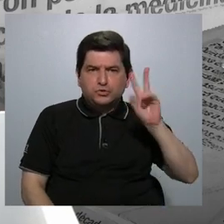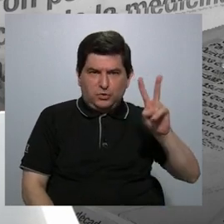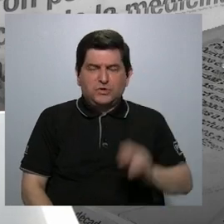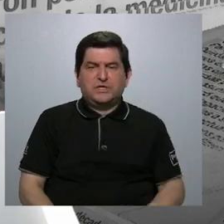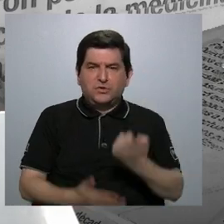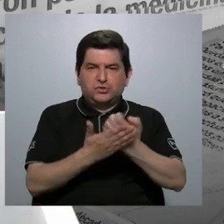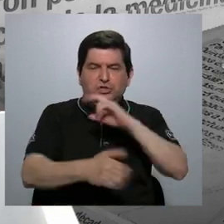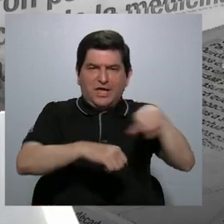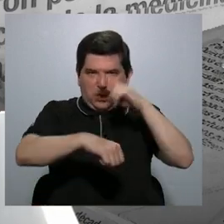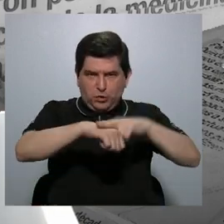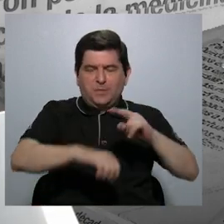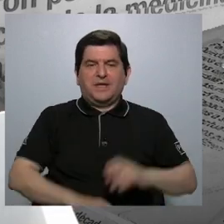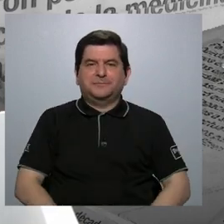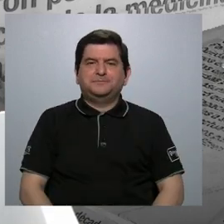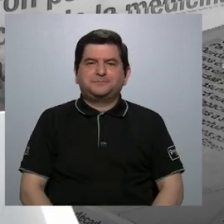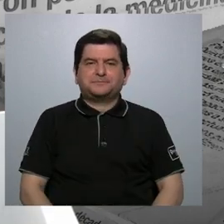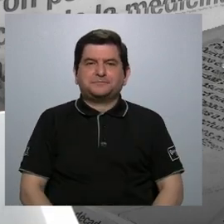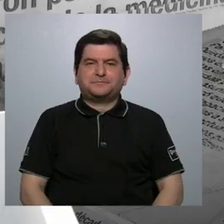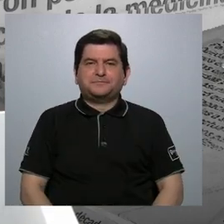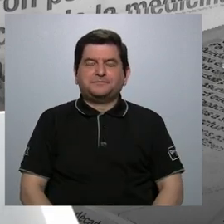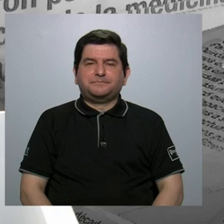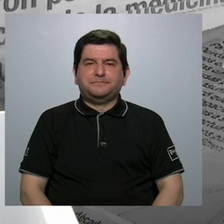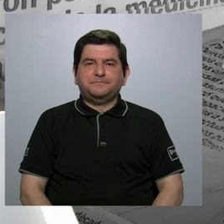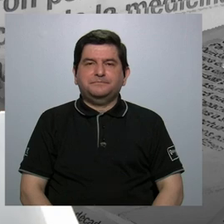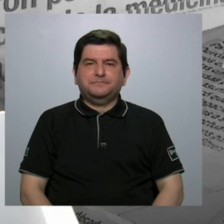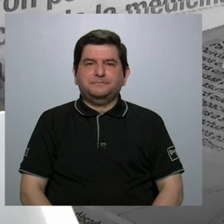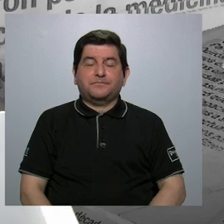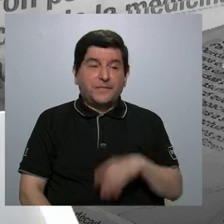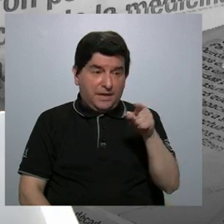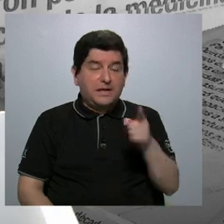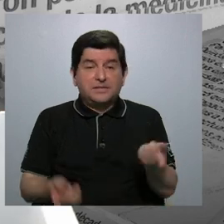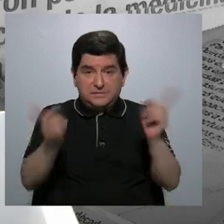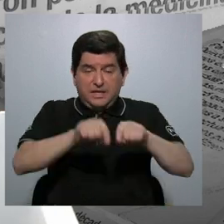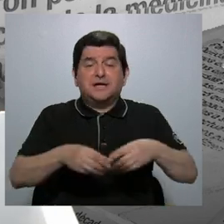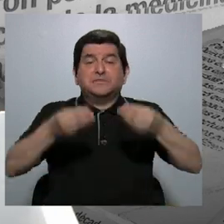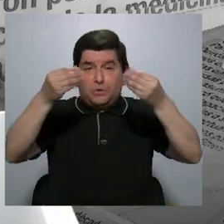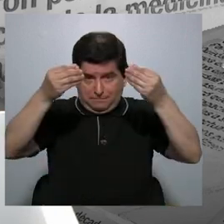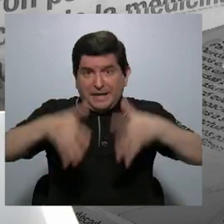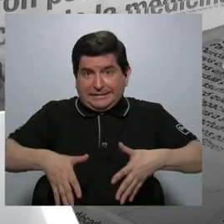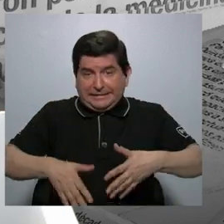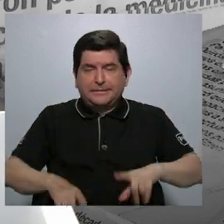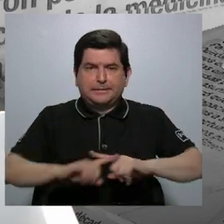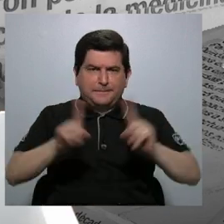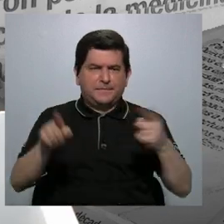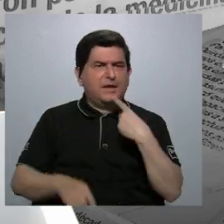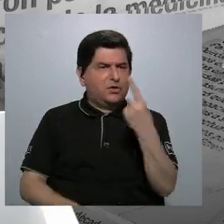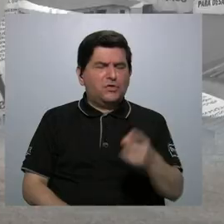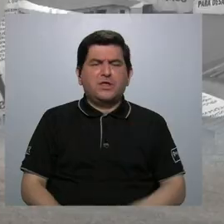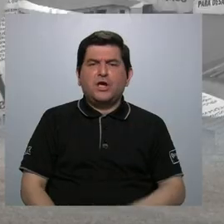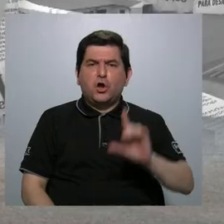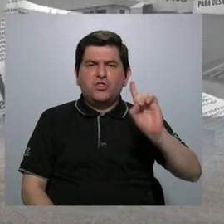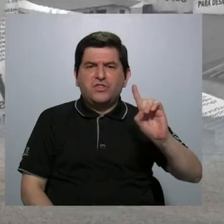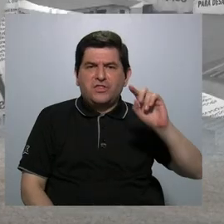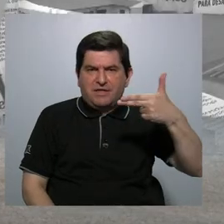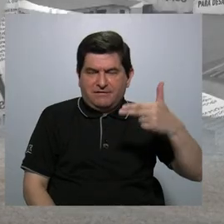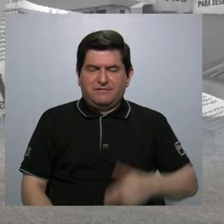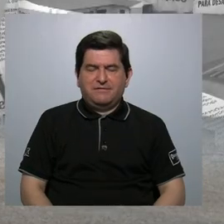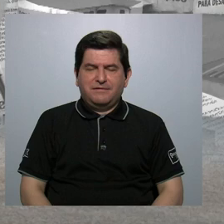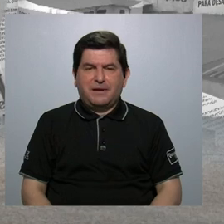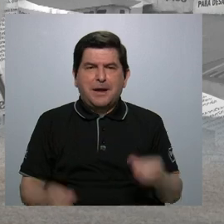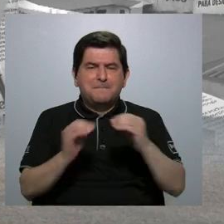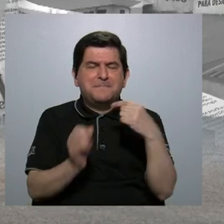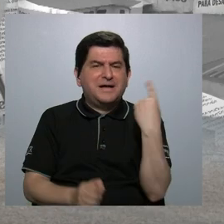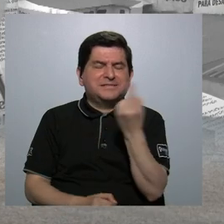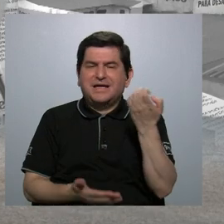la economía nacional. Entonces, por ese lado, definitivamente estamos teniendo una pérdida. Pero como bien decía Diana, el tema aquí va más allá